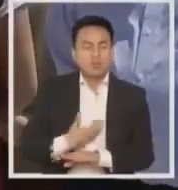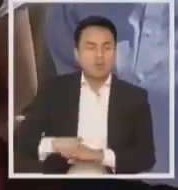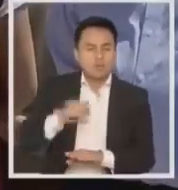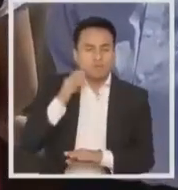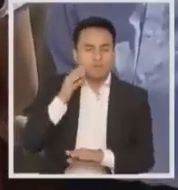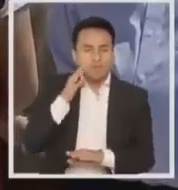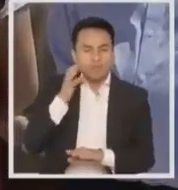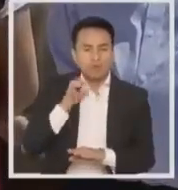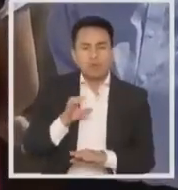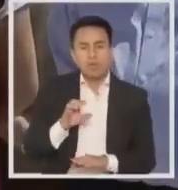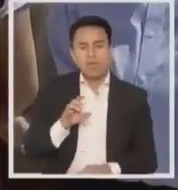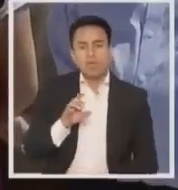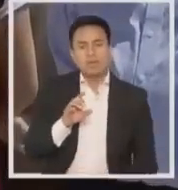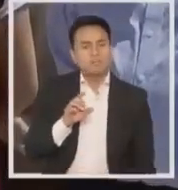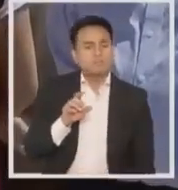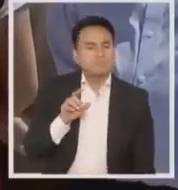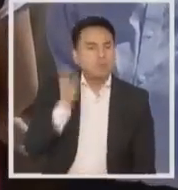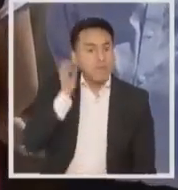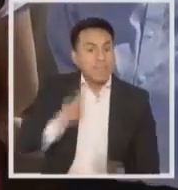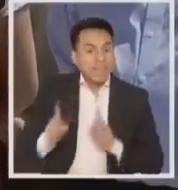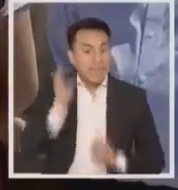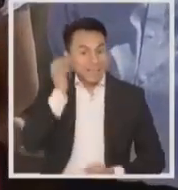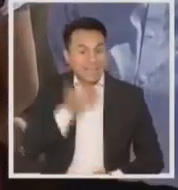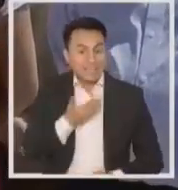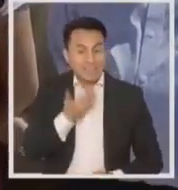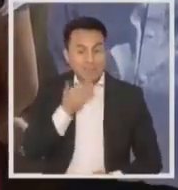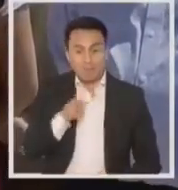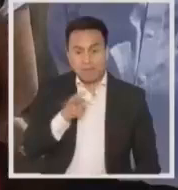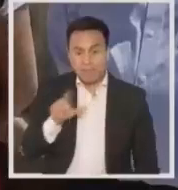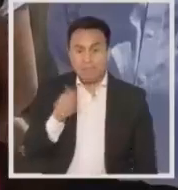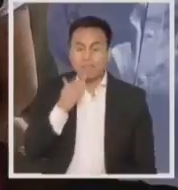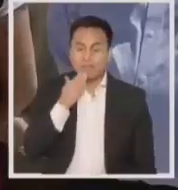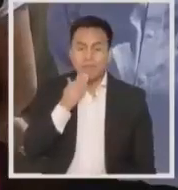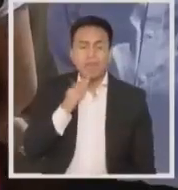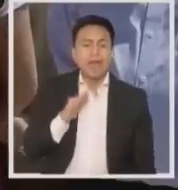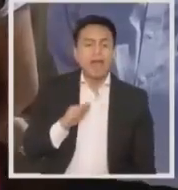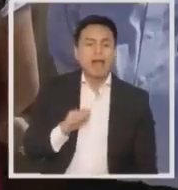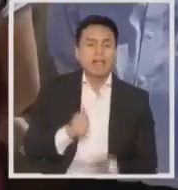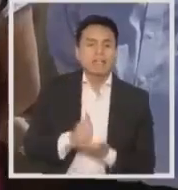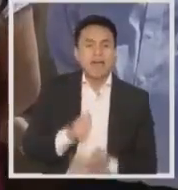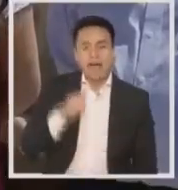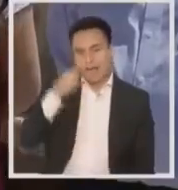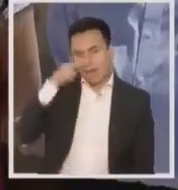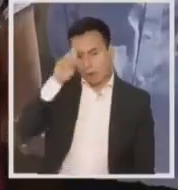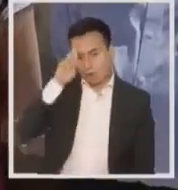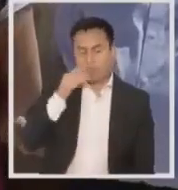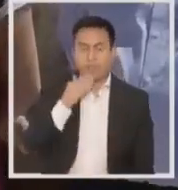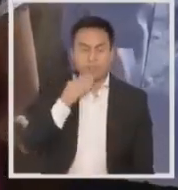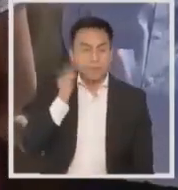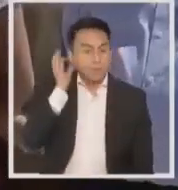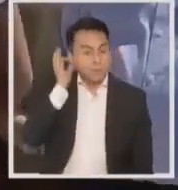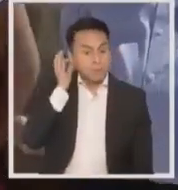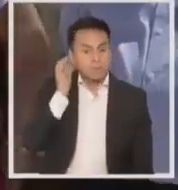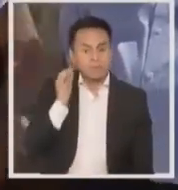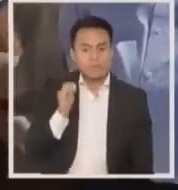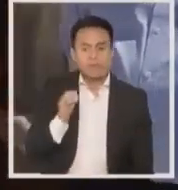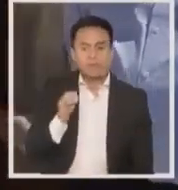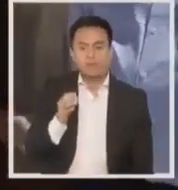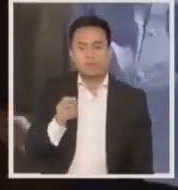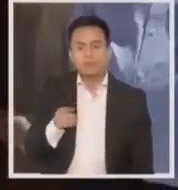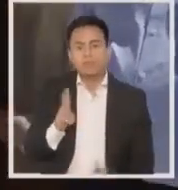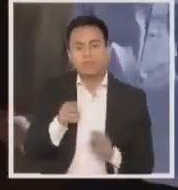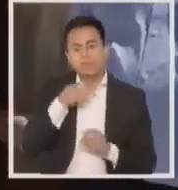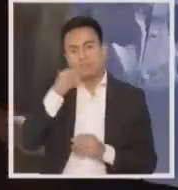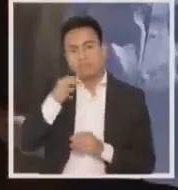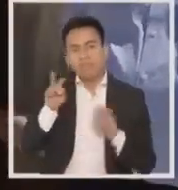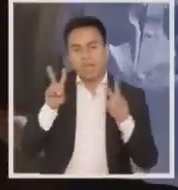Daniela Dresner, nuestra delegada, que ha hecho una tremenda pega aquí en Arauco, con la alcaldesa de Arauco, que... Permítame